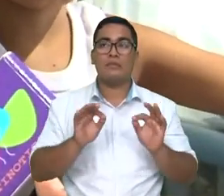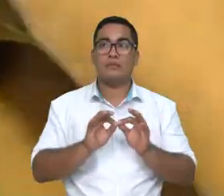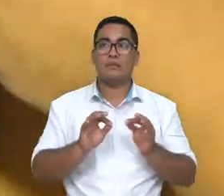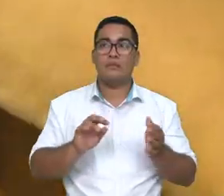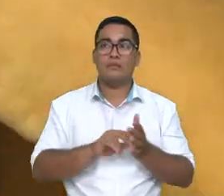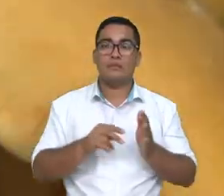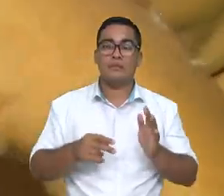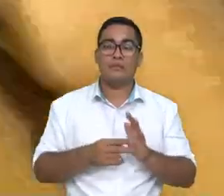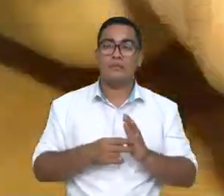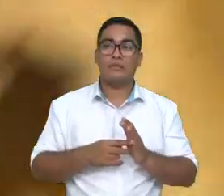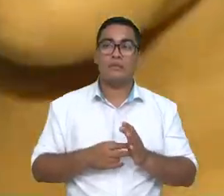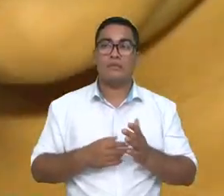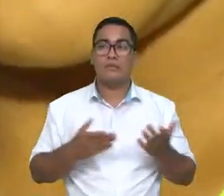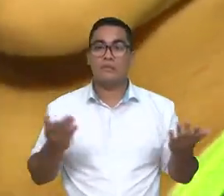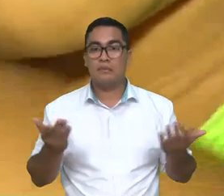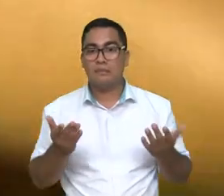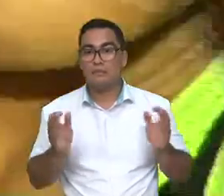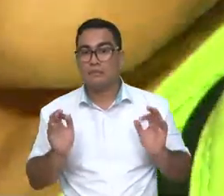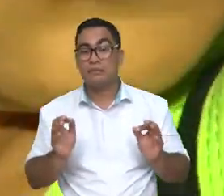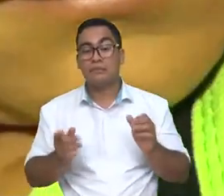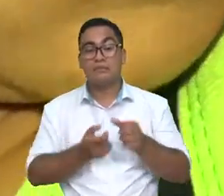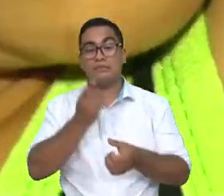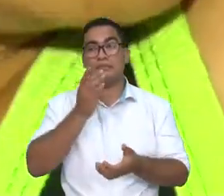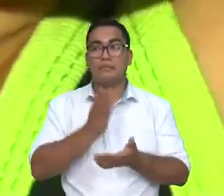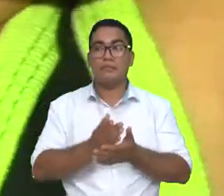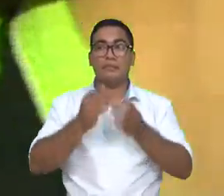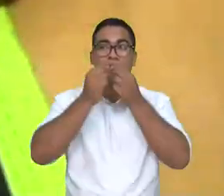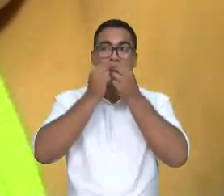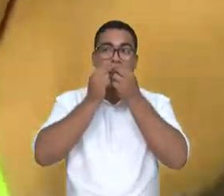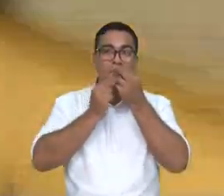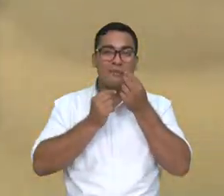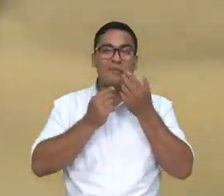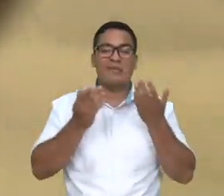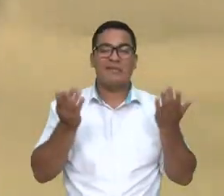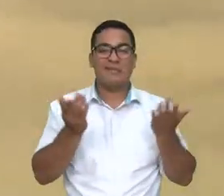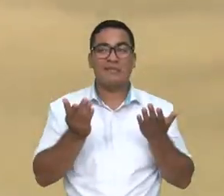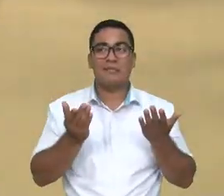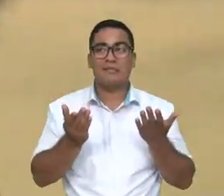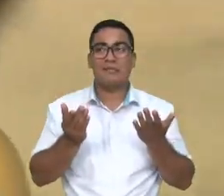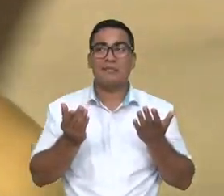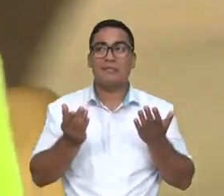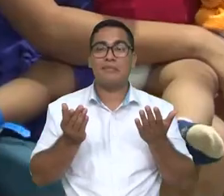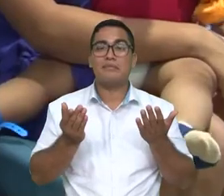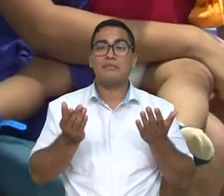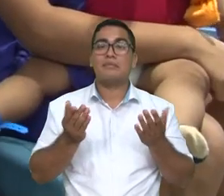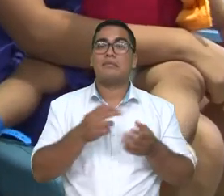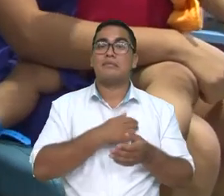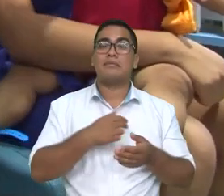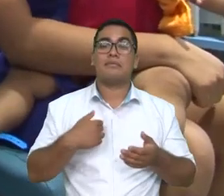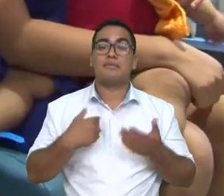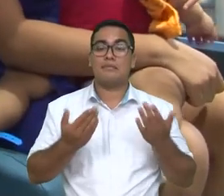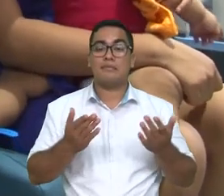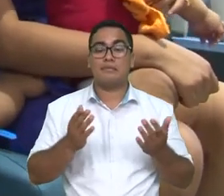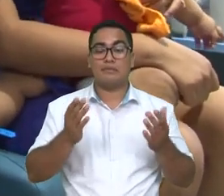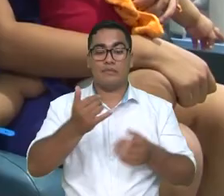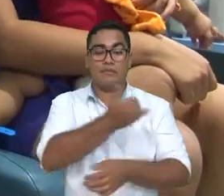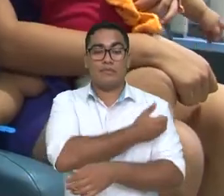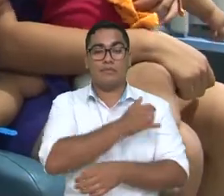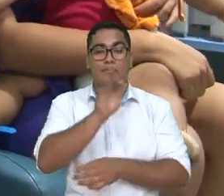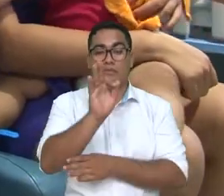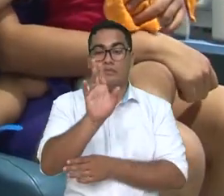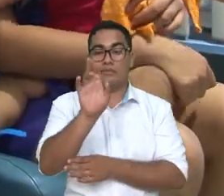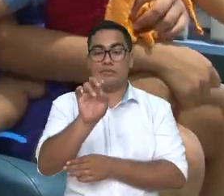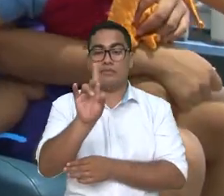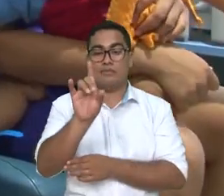bien. Esta es la primera jornada quirúrgica de labio leporino y paladar hendido que realiza el Hospital Fernando Vélez Páez en